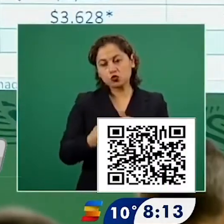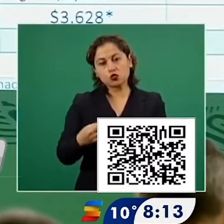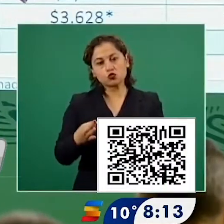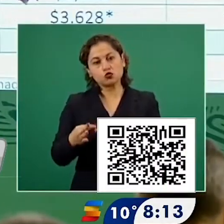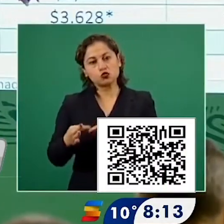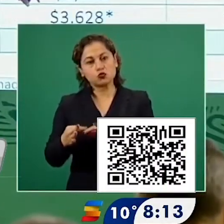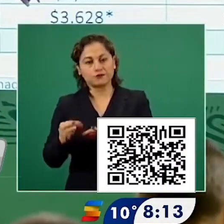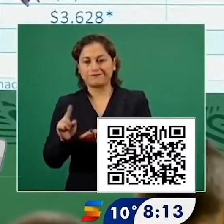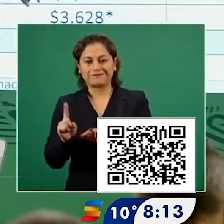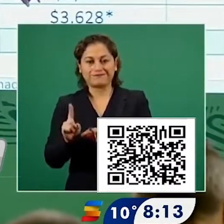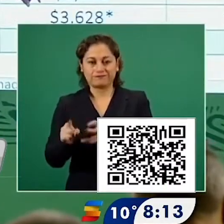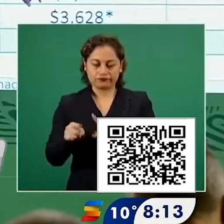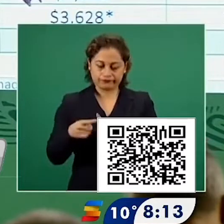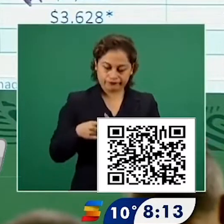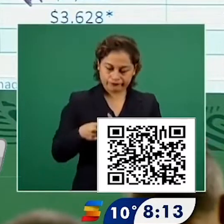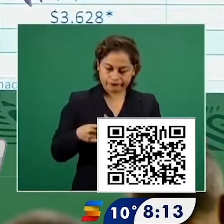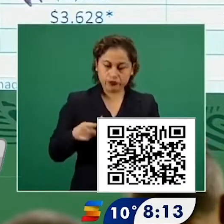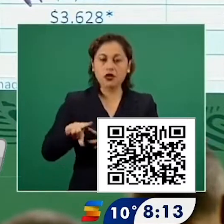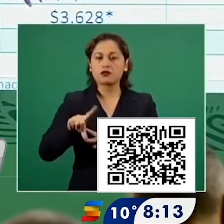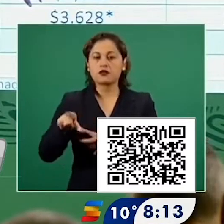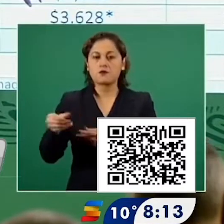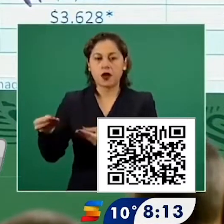40.606 millones de dólares,